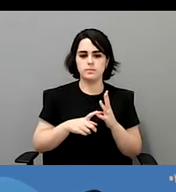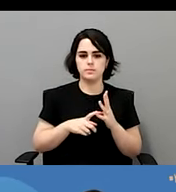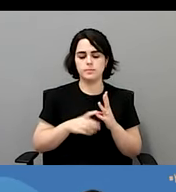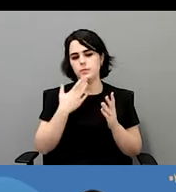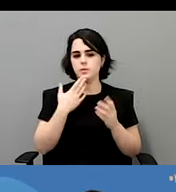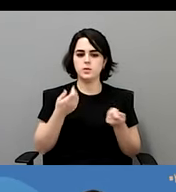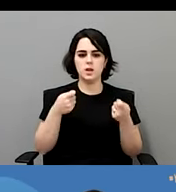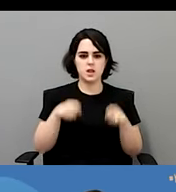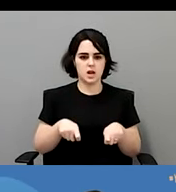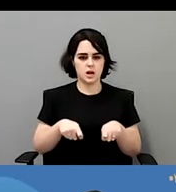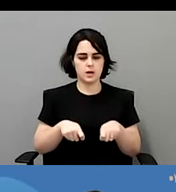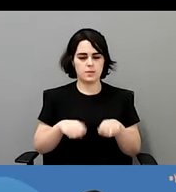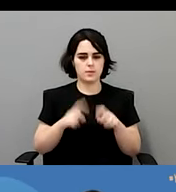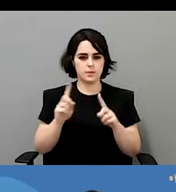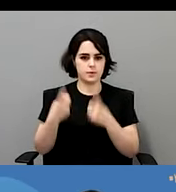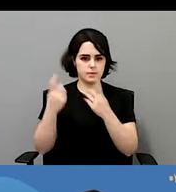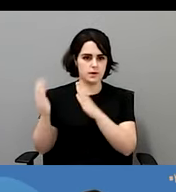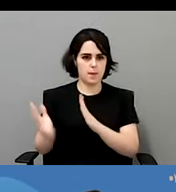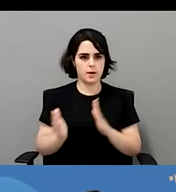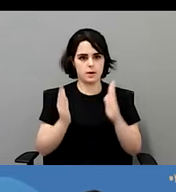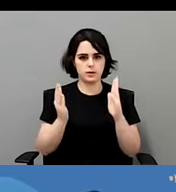esta primera parte,